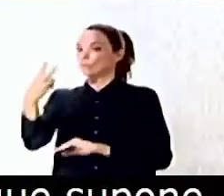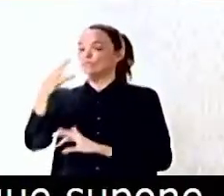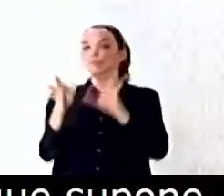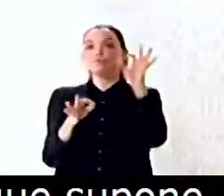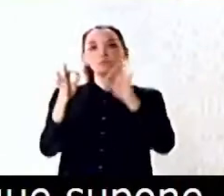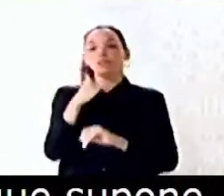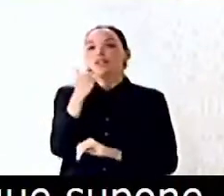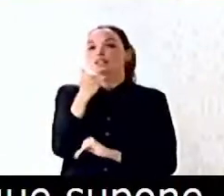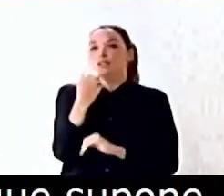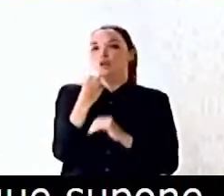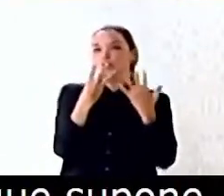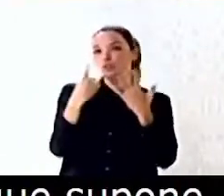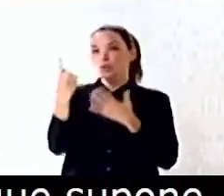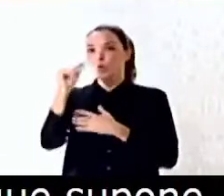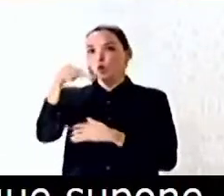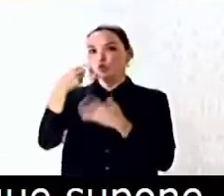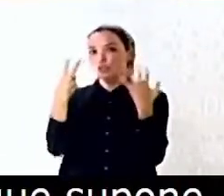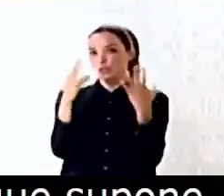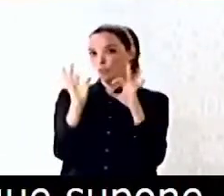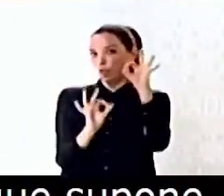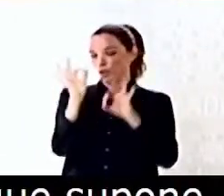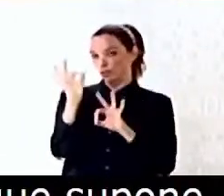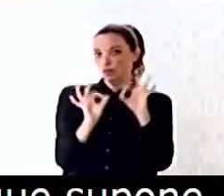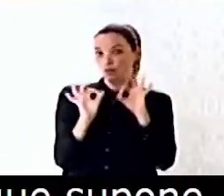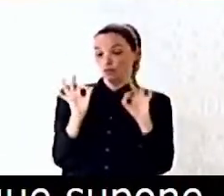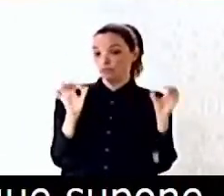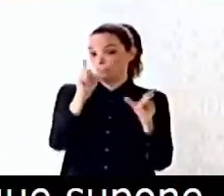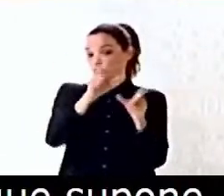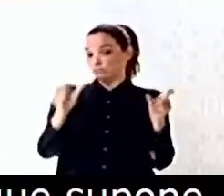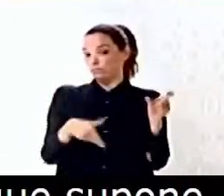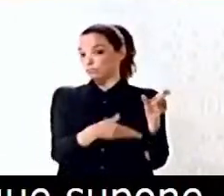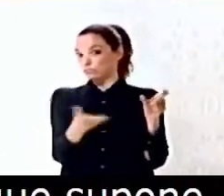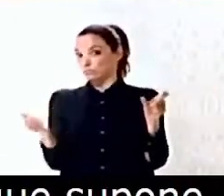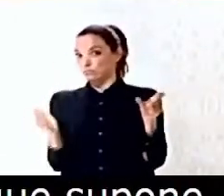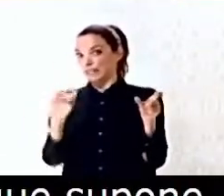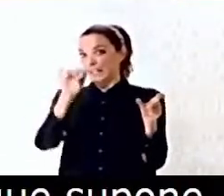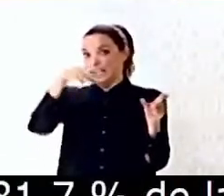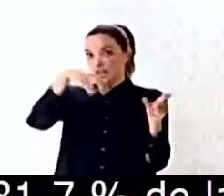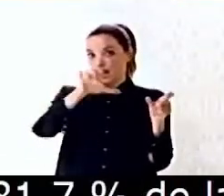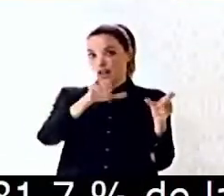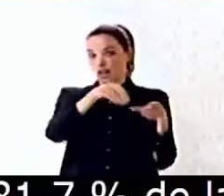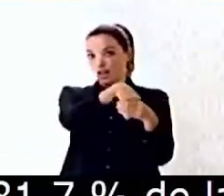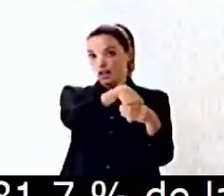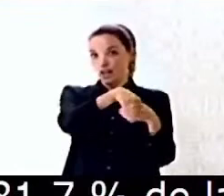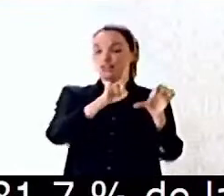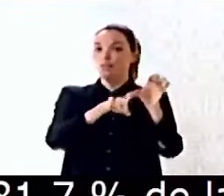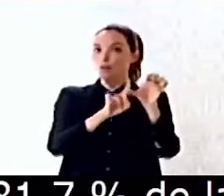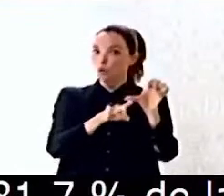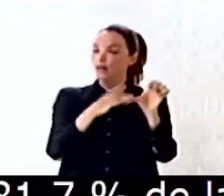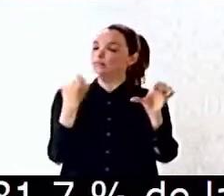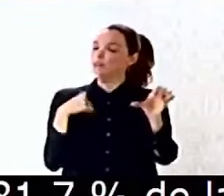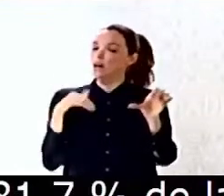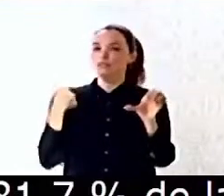el 81,7% de la población INE extremeña vacunada.